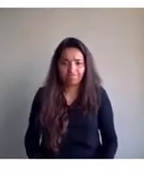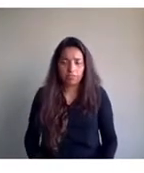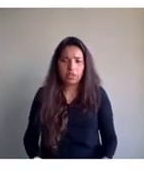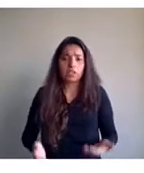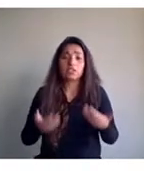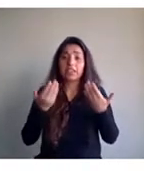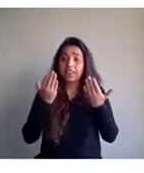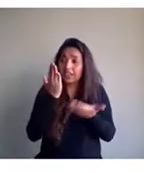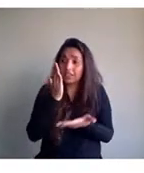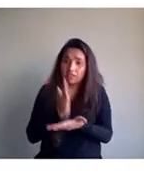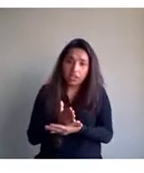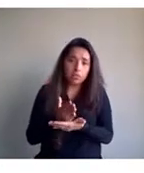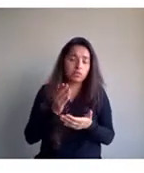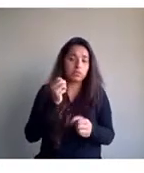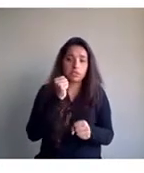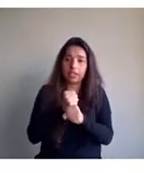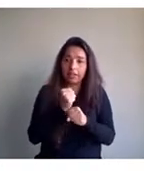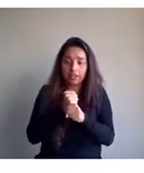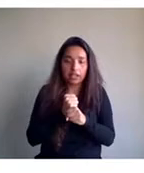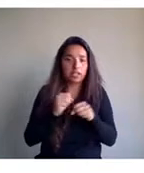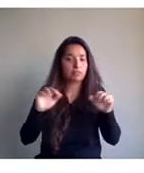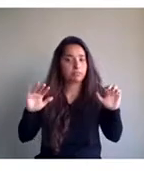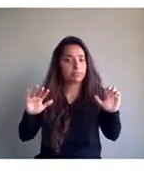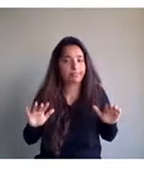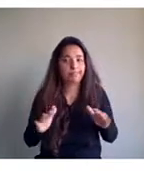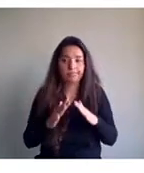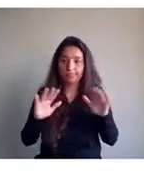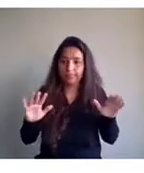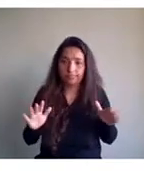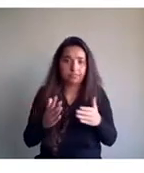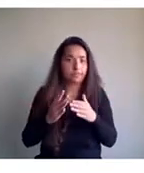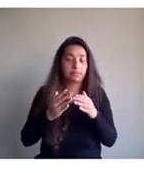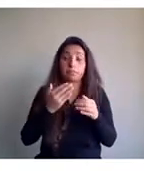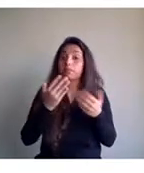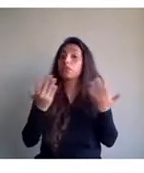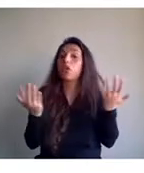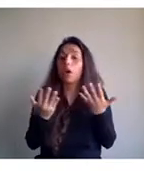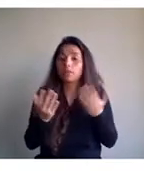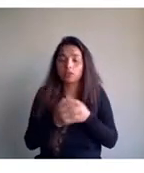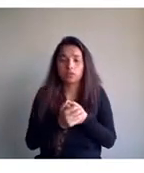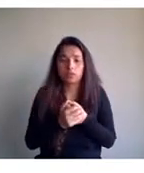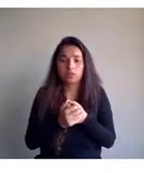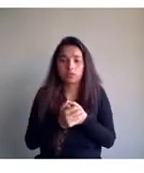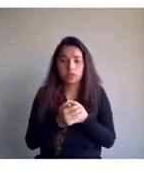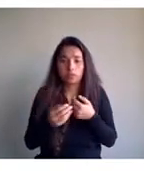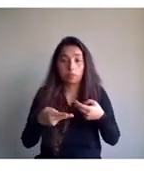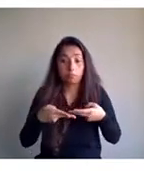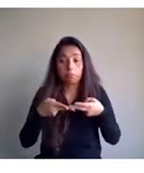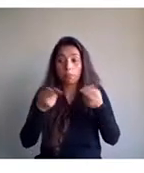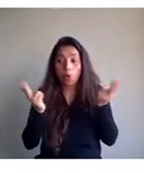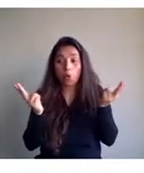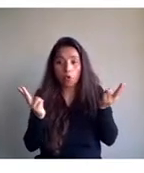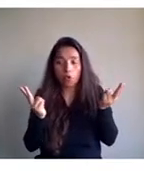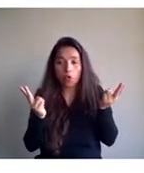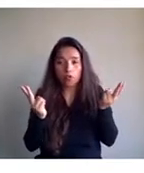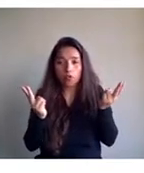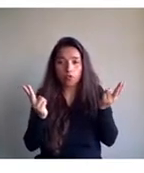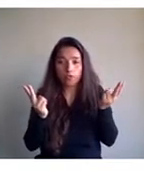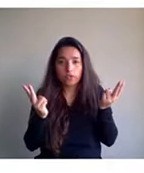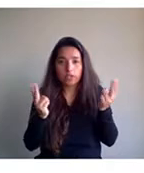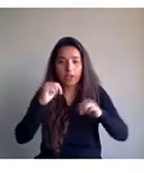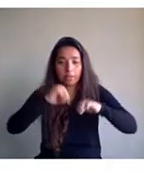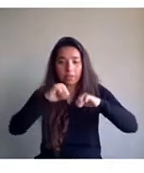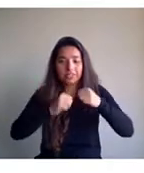por el sector público para que dejen este año por ejemplo el interior de la procuraduría nosotros propusimos dentro de una iniciativa